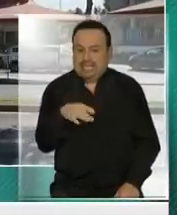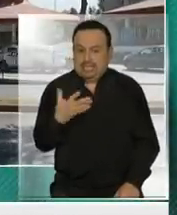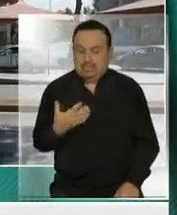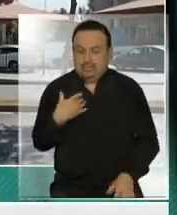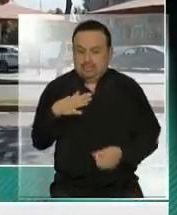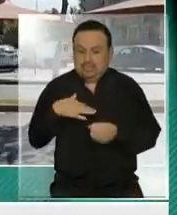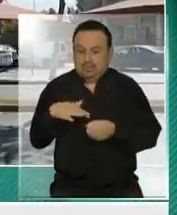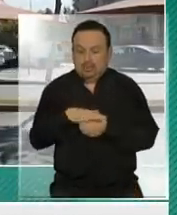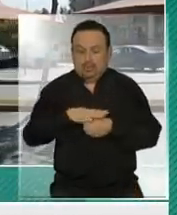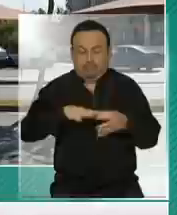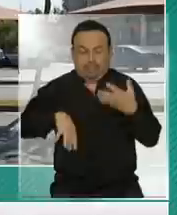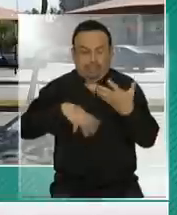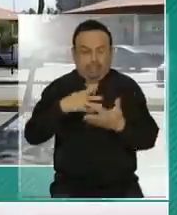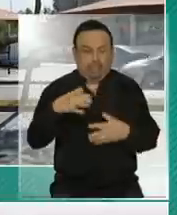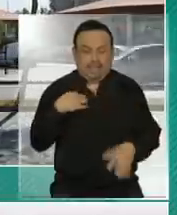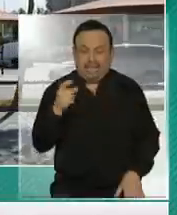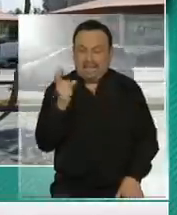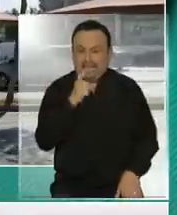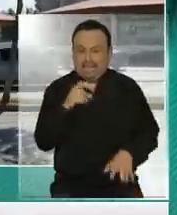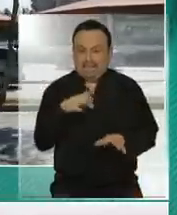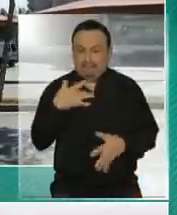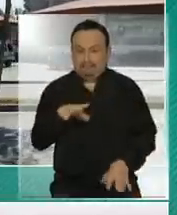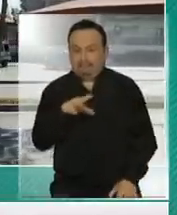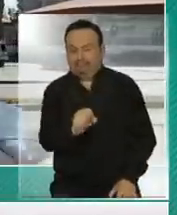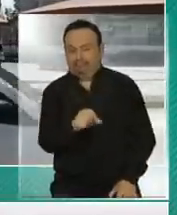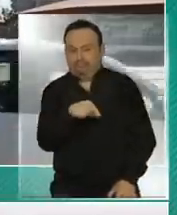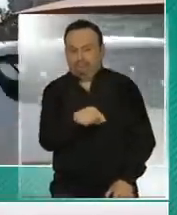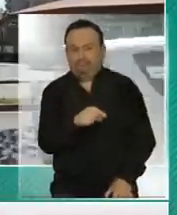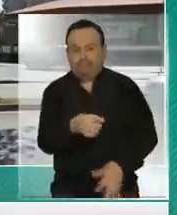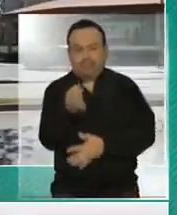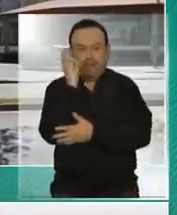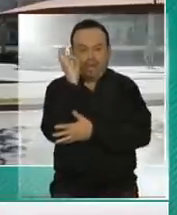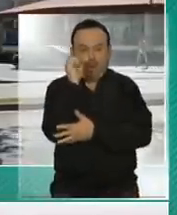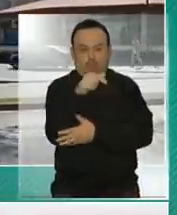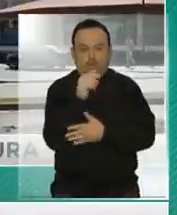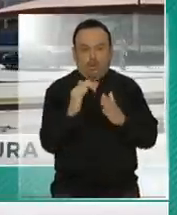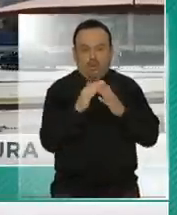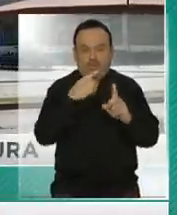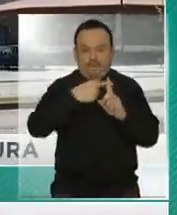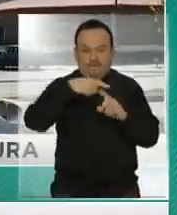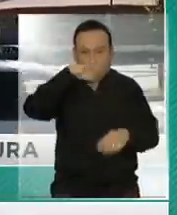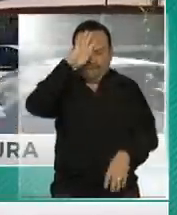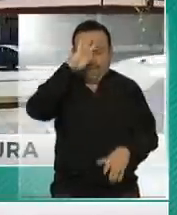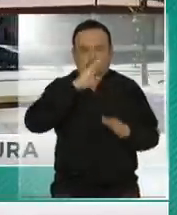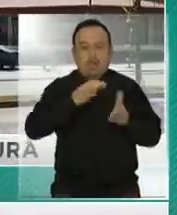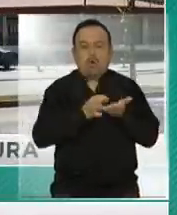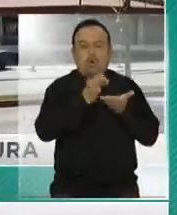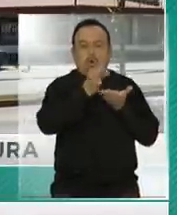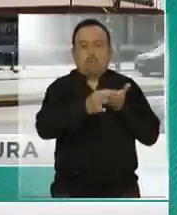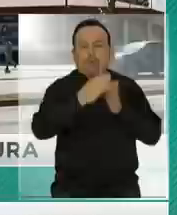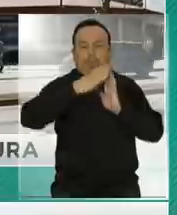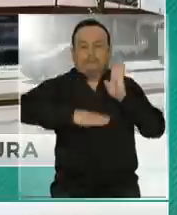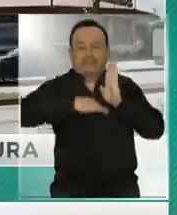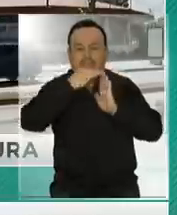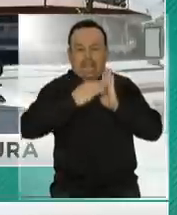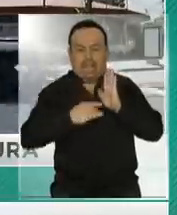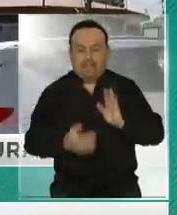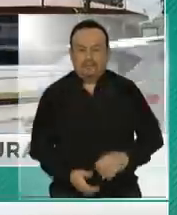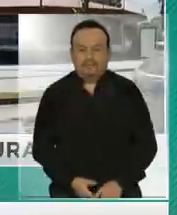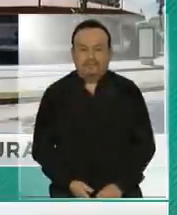durante este día que se descubre entonces que se estaban desarrollando estos cultos religiosos en la comuna de la pintana josé luís